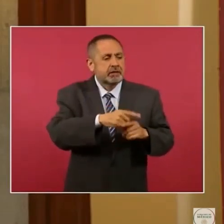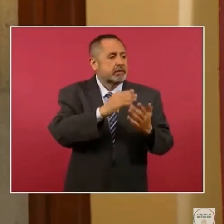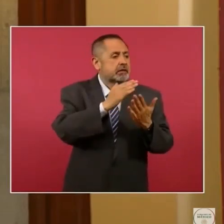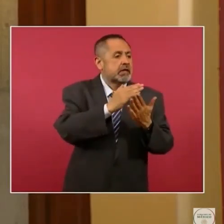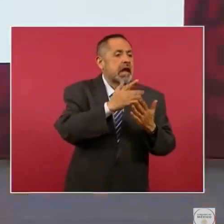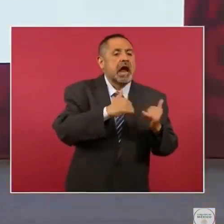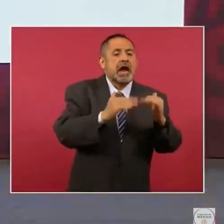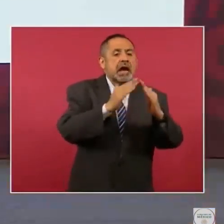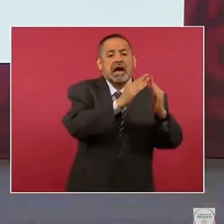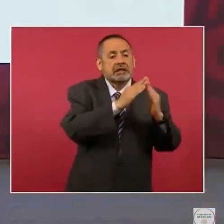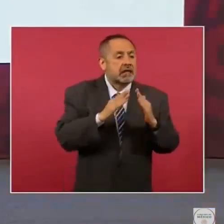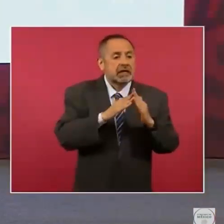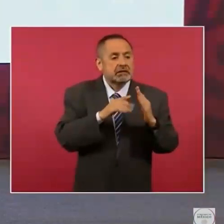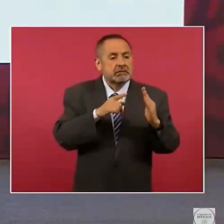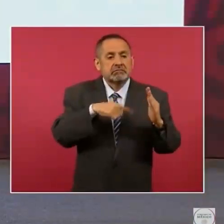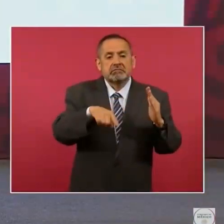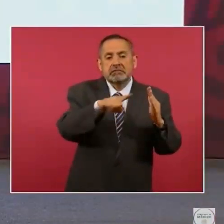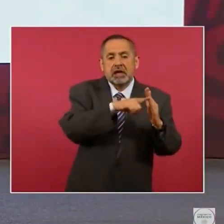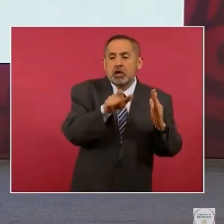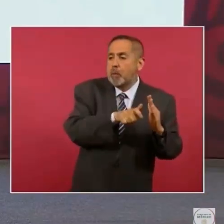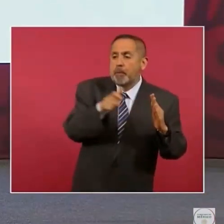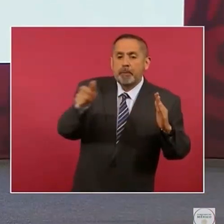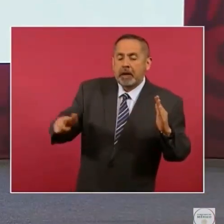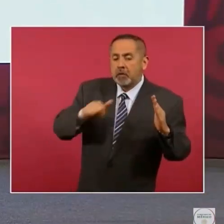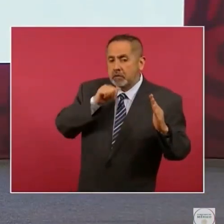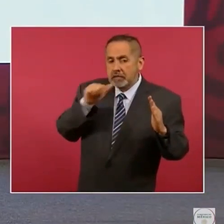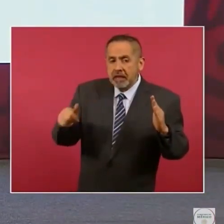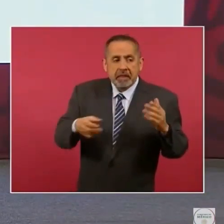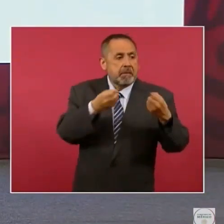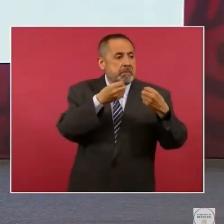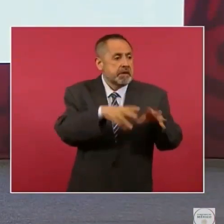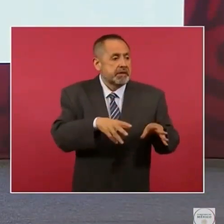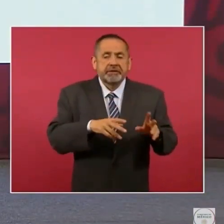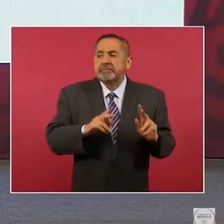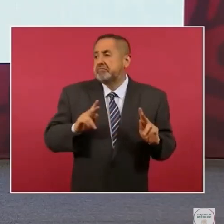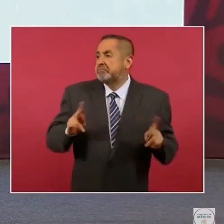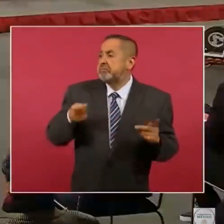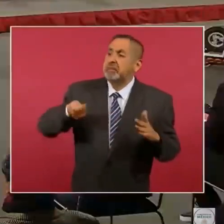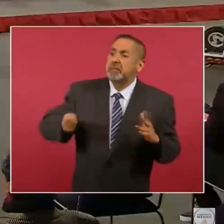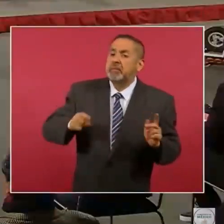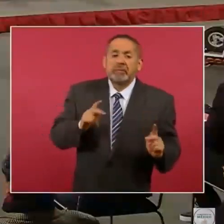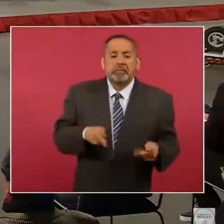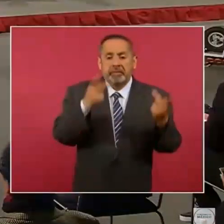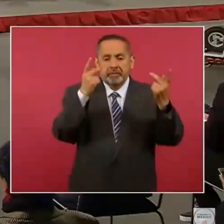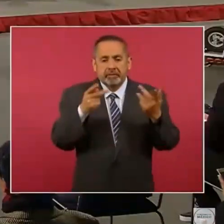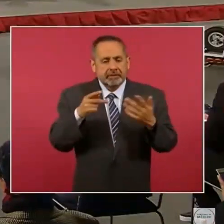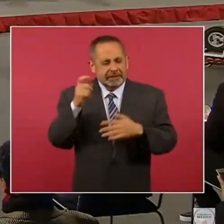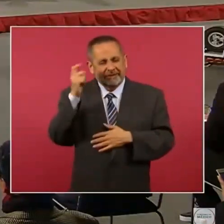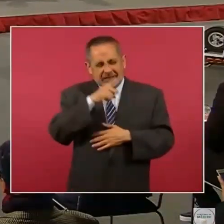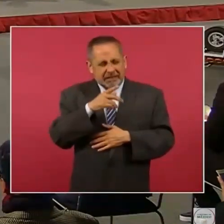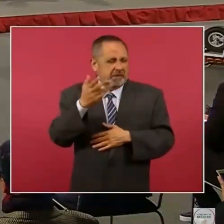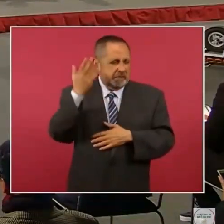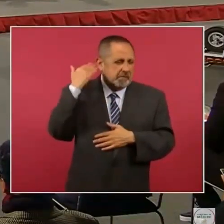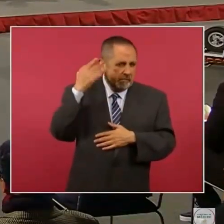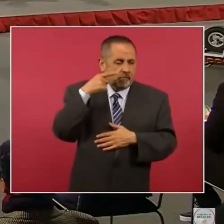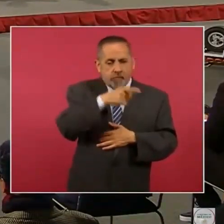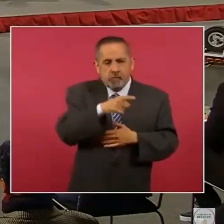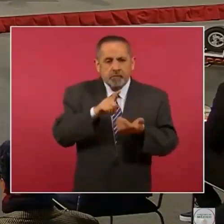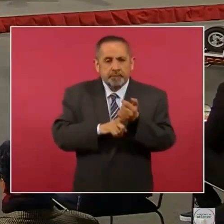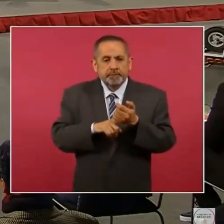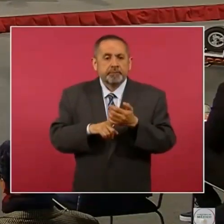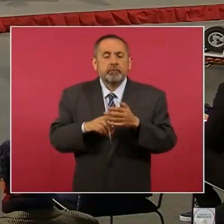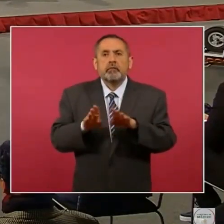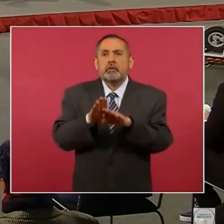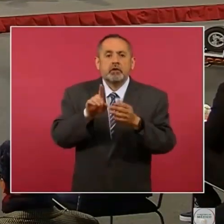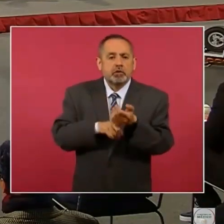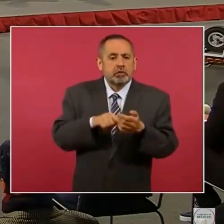cartera que le perdían las instituciones, ¿no? En el Infonavit detectamos precisamente que las subastas que se llevaron a